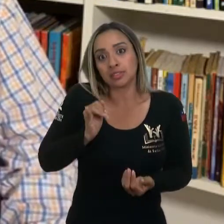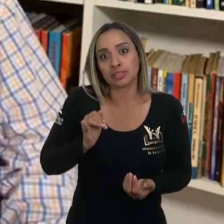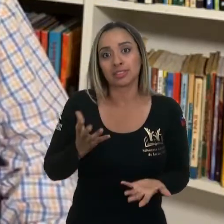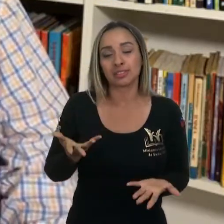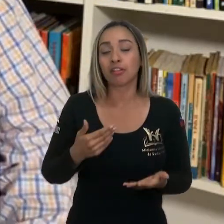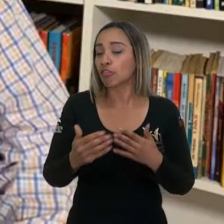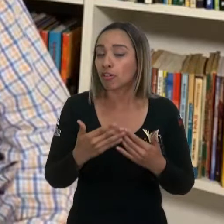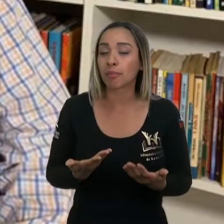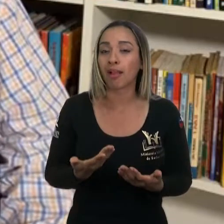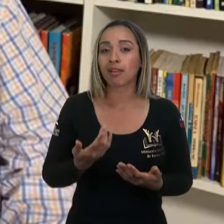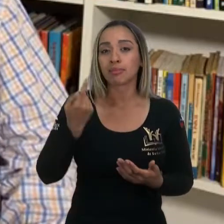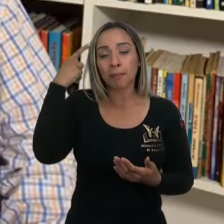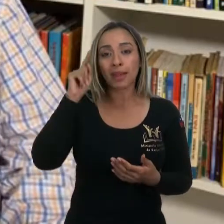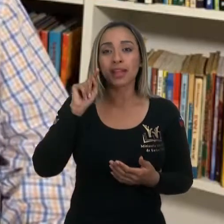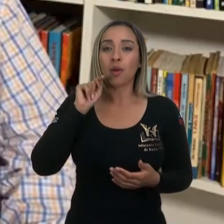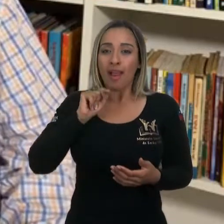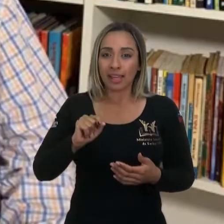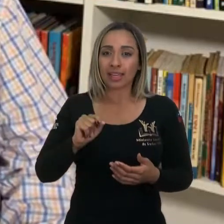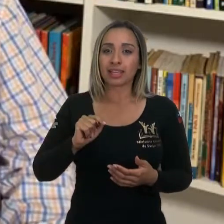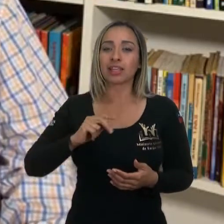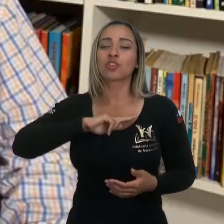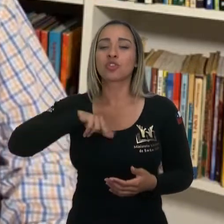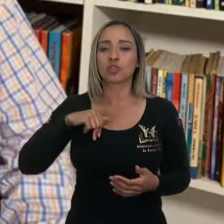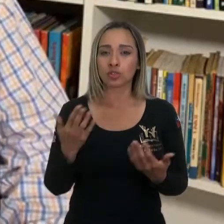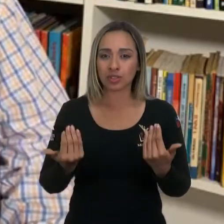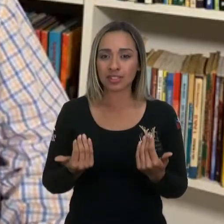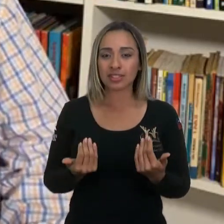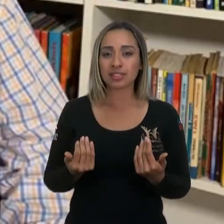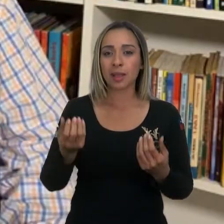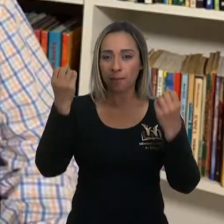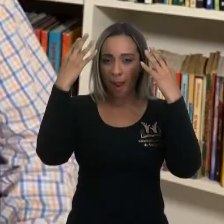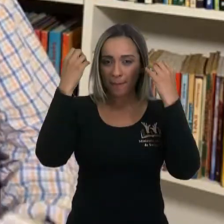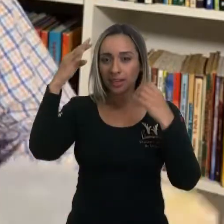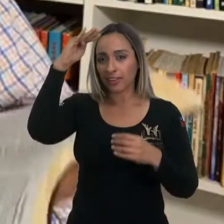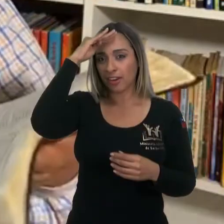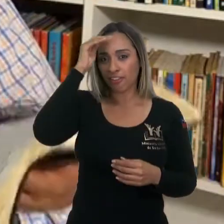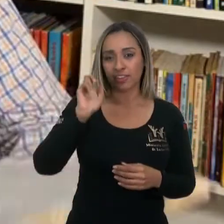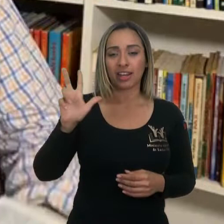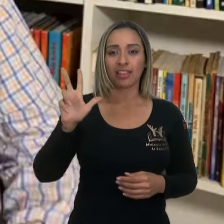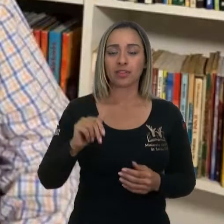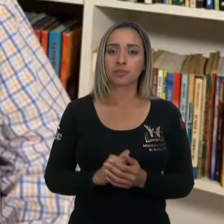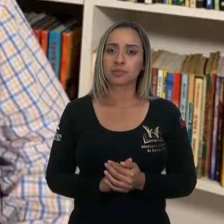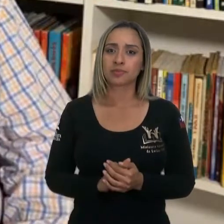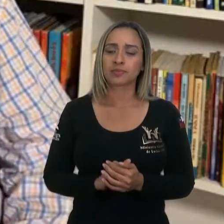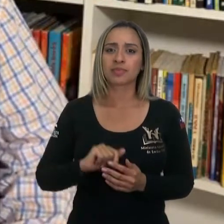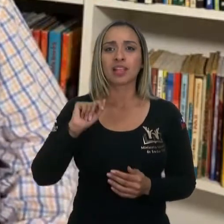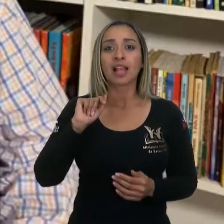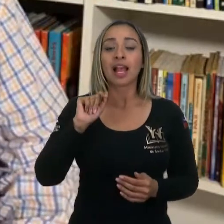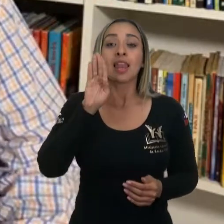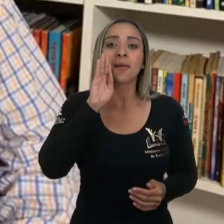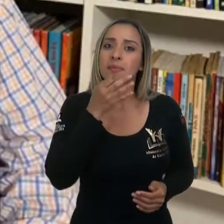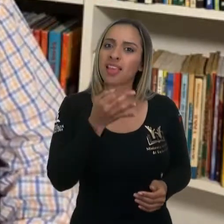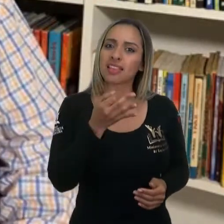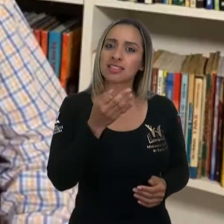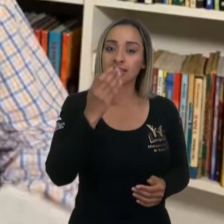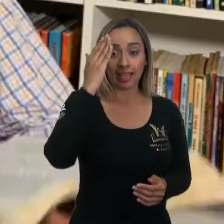asustado. Pero en medio de todo eso necesitamos aprender a confiar en Dios. El texto bíblico dice aquel día. ¿Qué